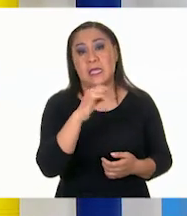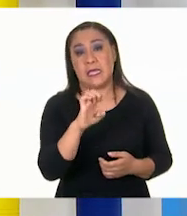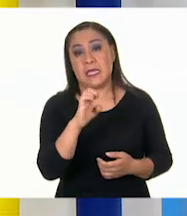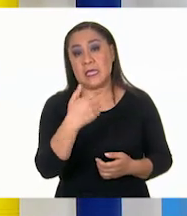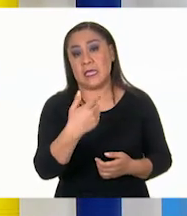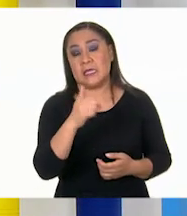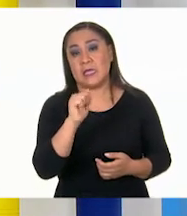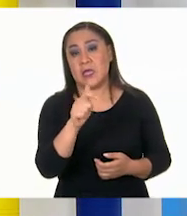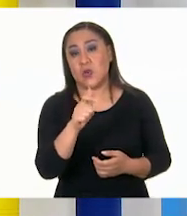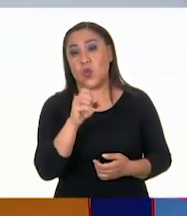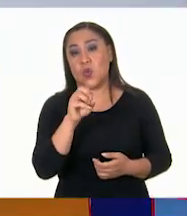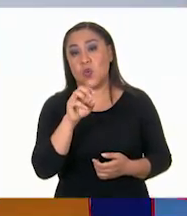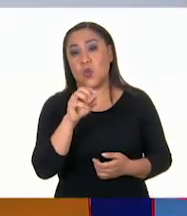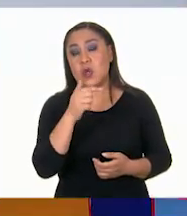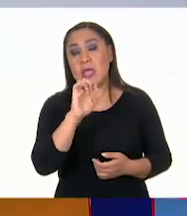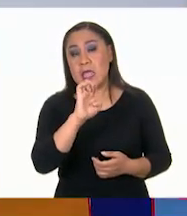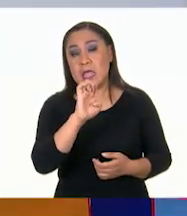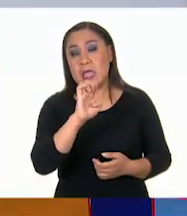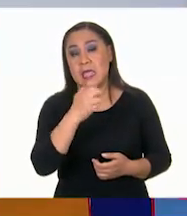Muy bien.